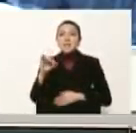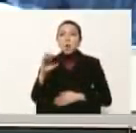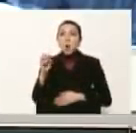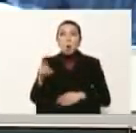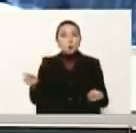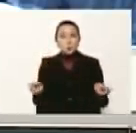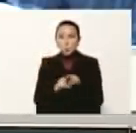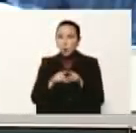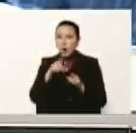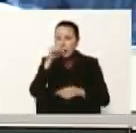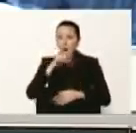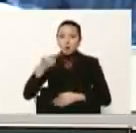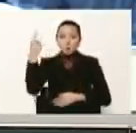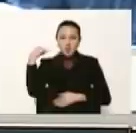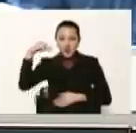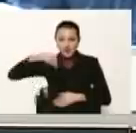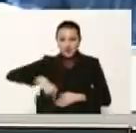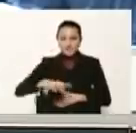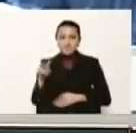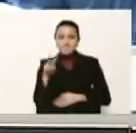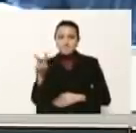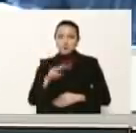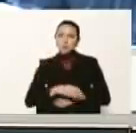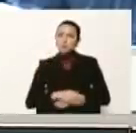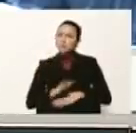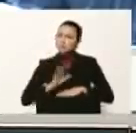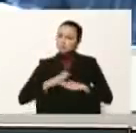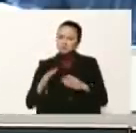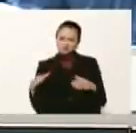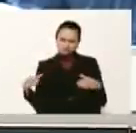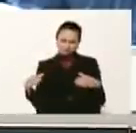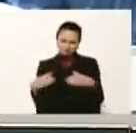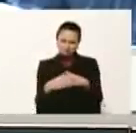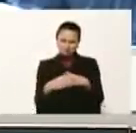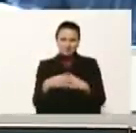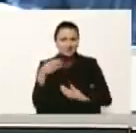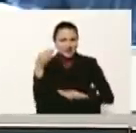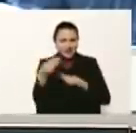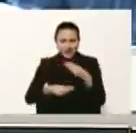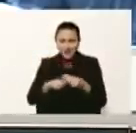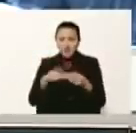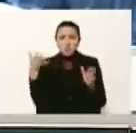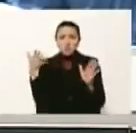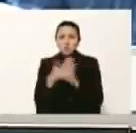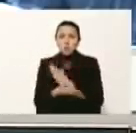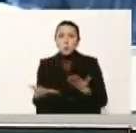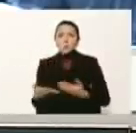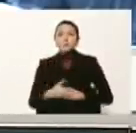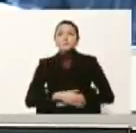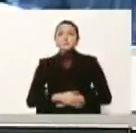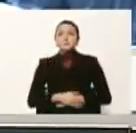2020 en Venezuela. Porque ese grupo que pretendía incursionar,